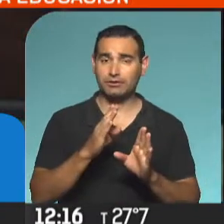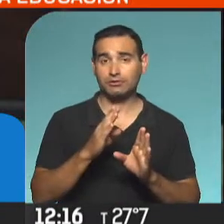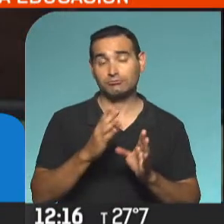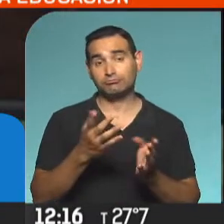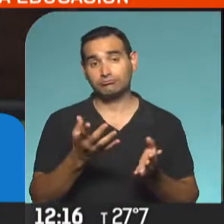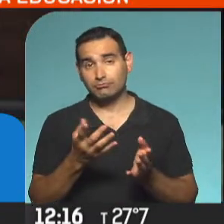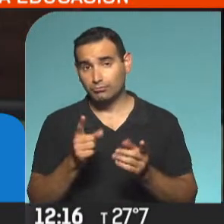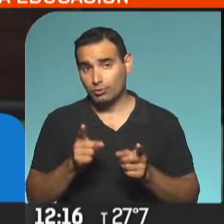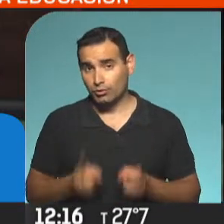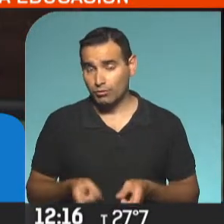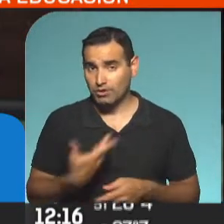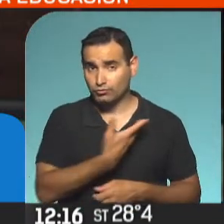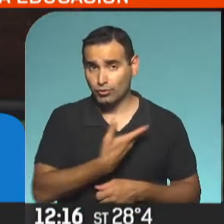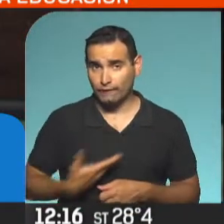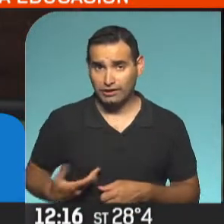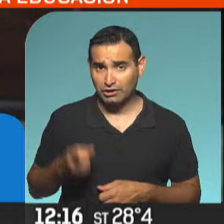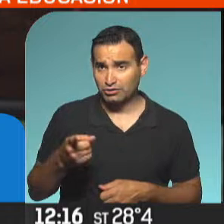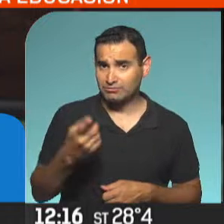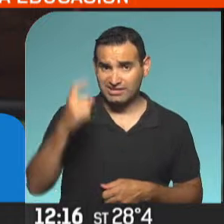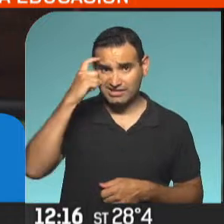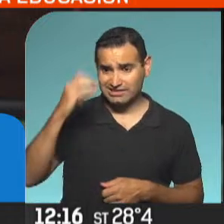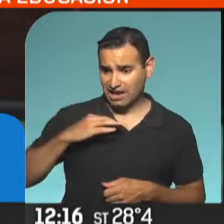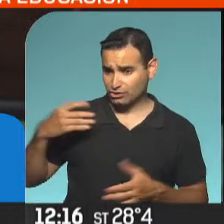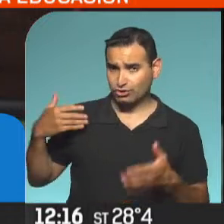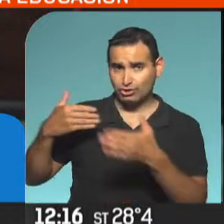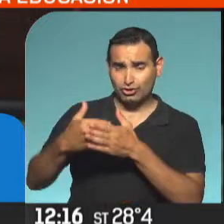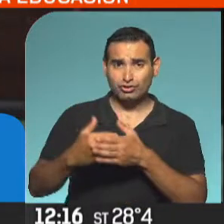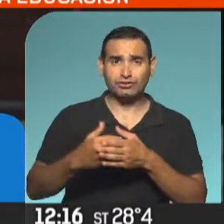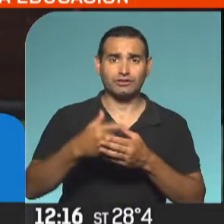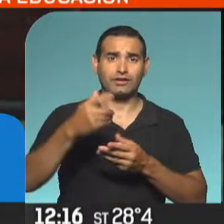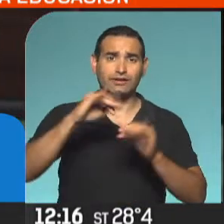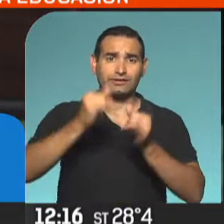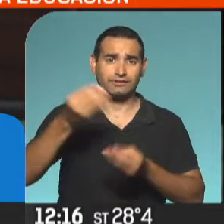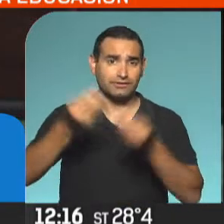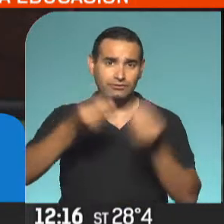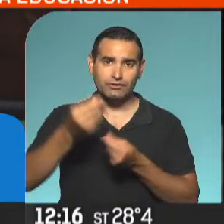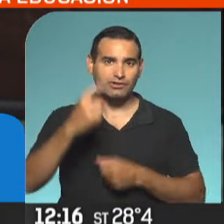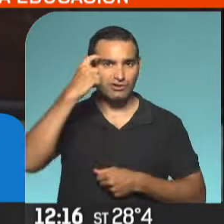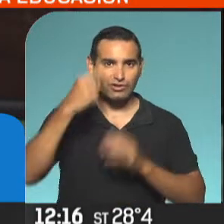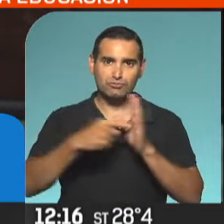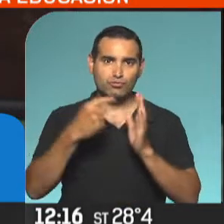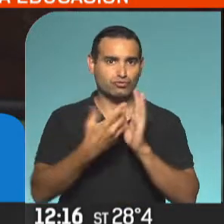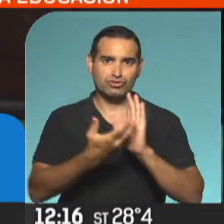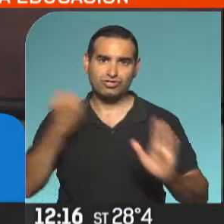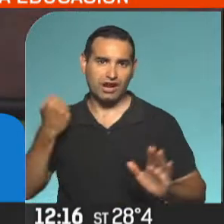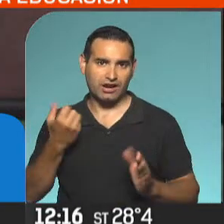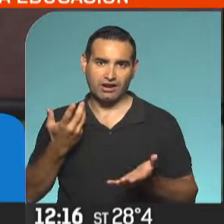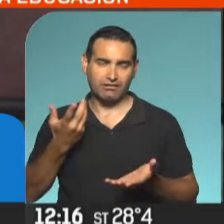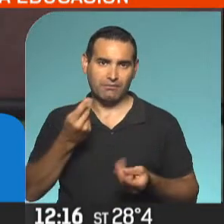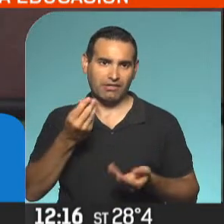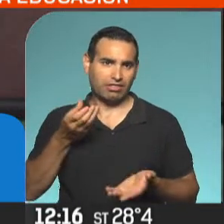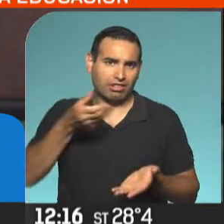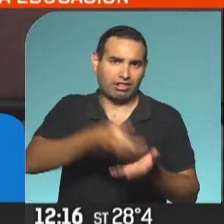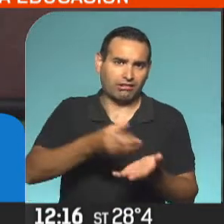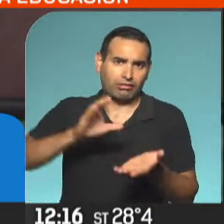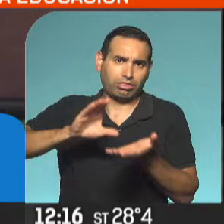sin embargo, es un gobierno que en los últimos 10 años bajó 10 puntos del presupuesto y no hay política educativa que no se sostenga con